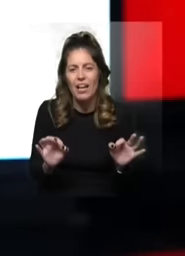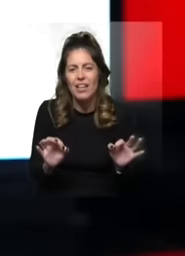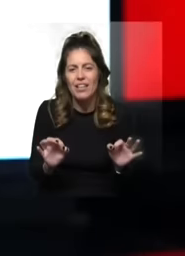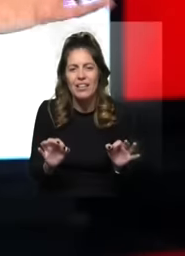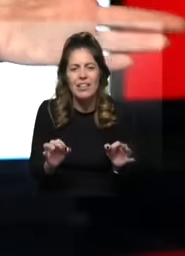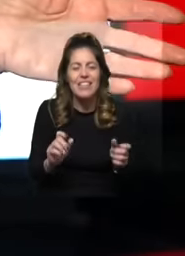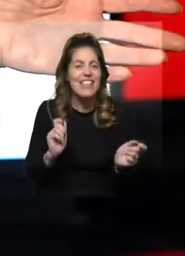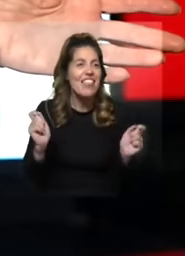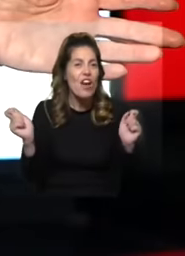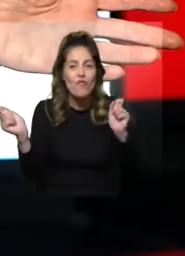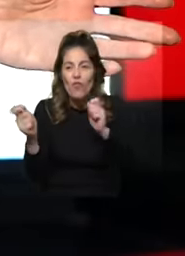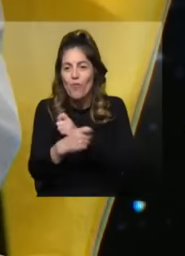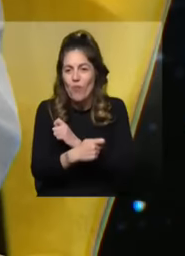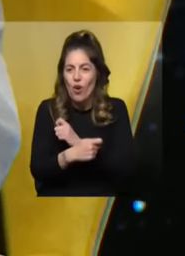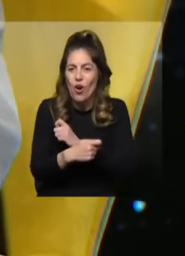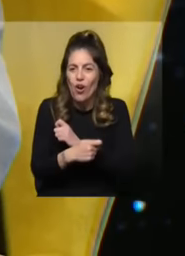se transformó en...?